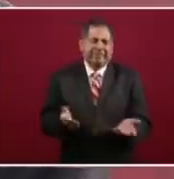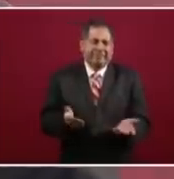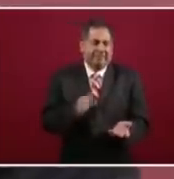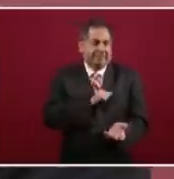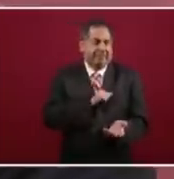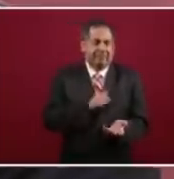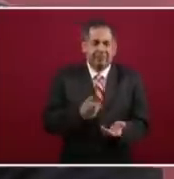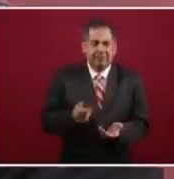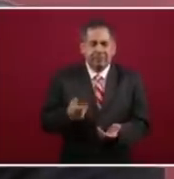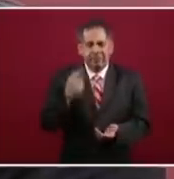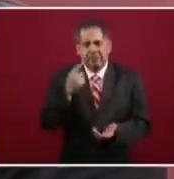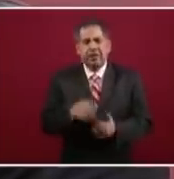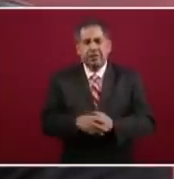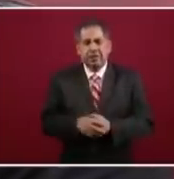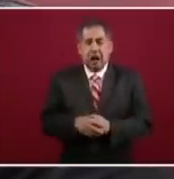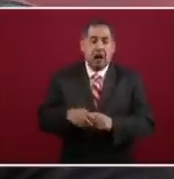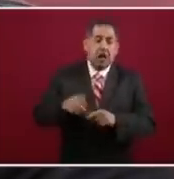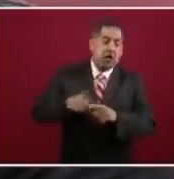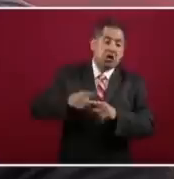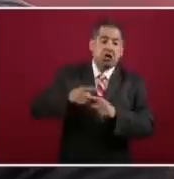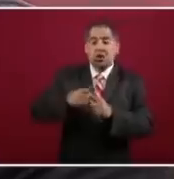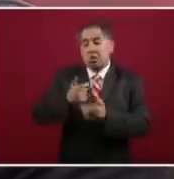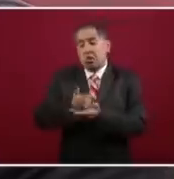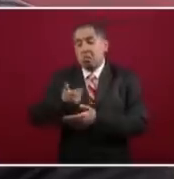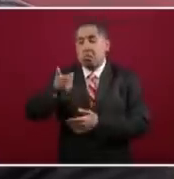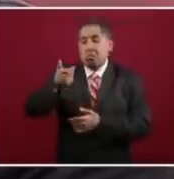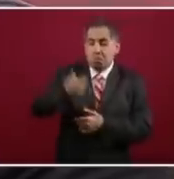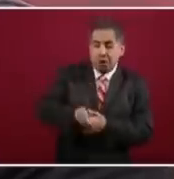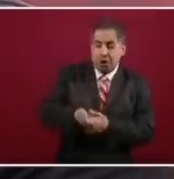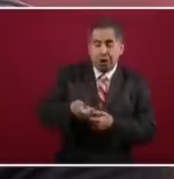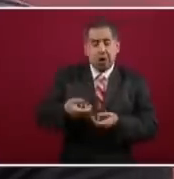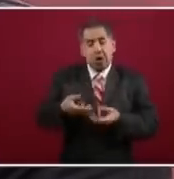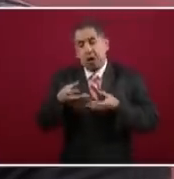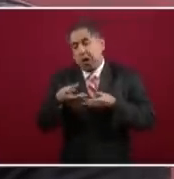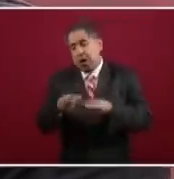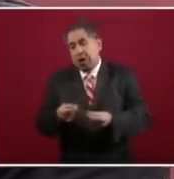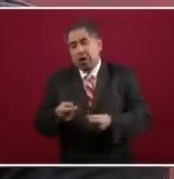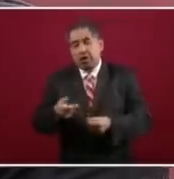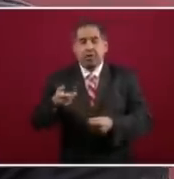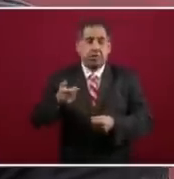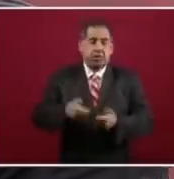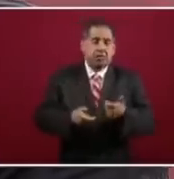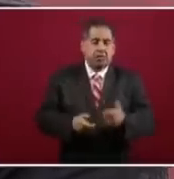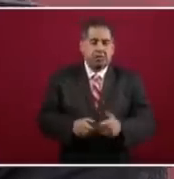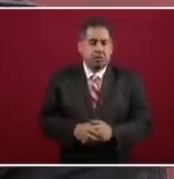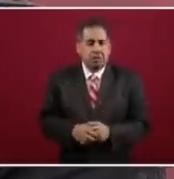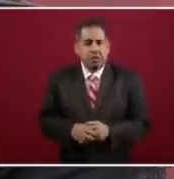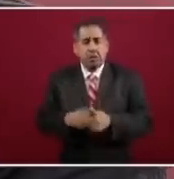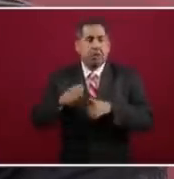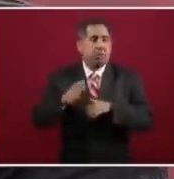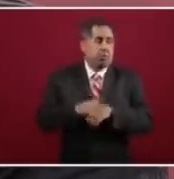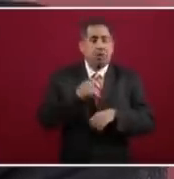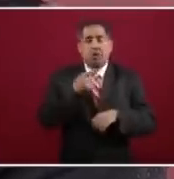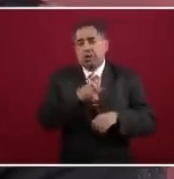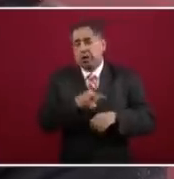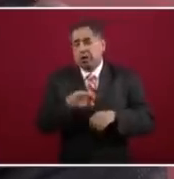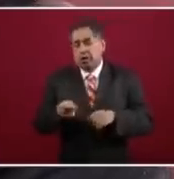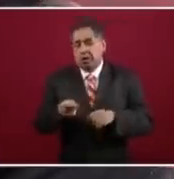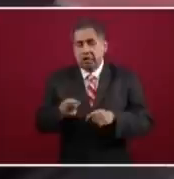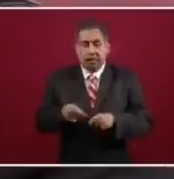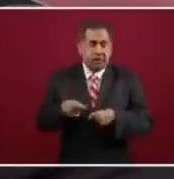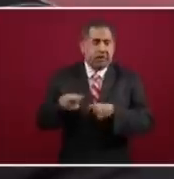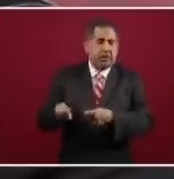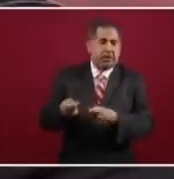que quien paga los gastos que porque se les